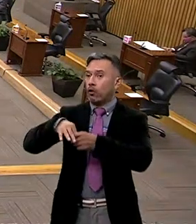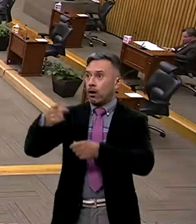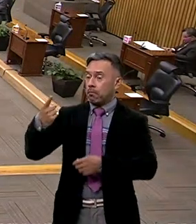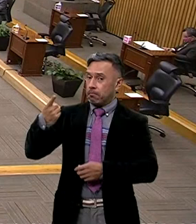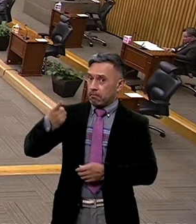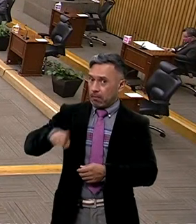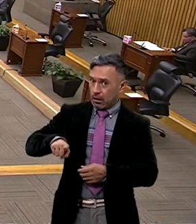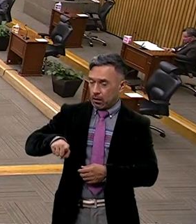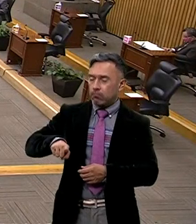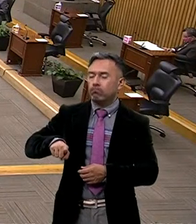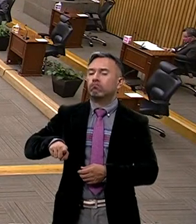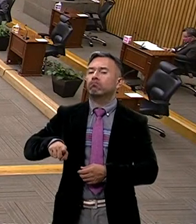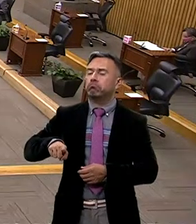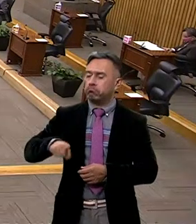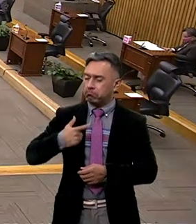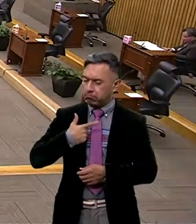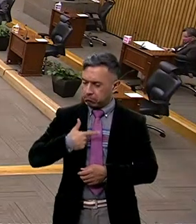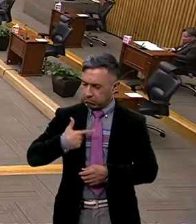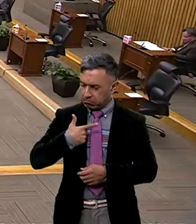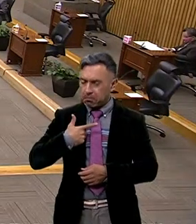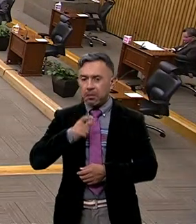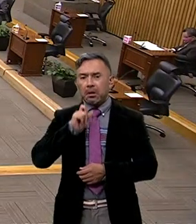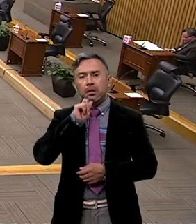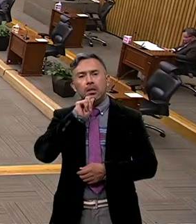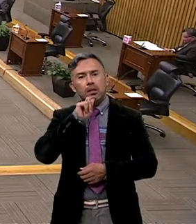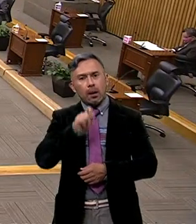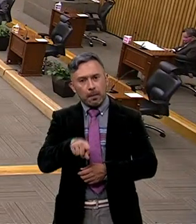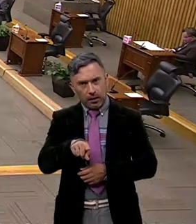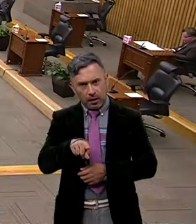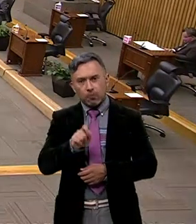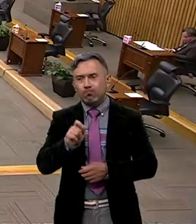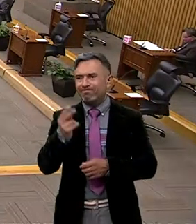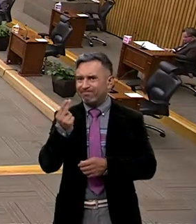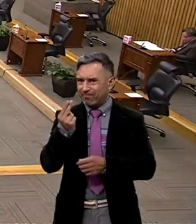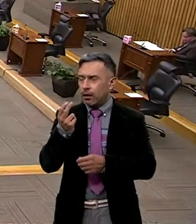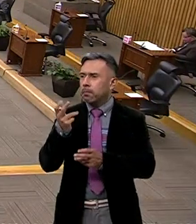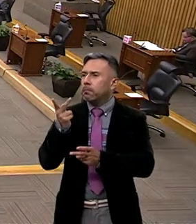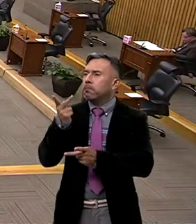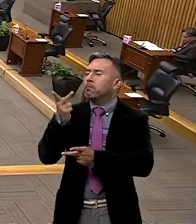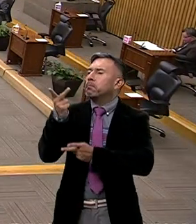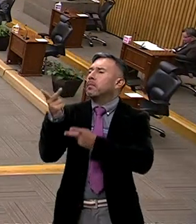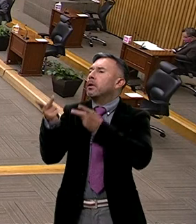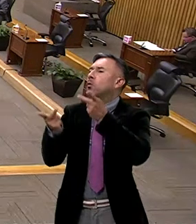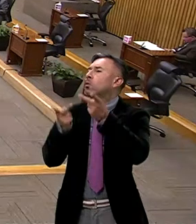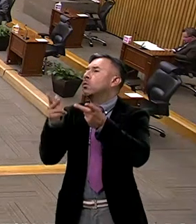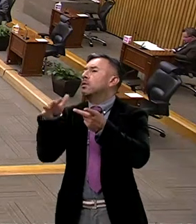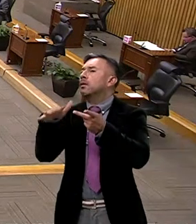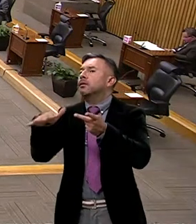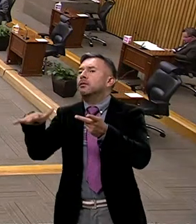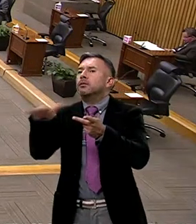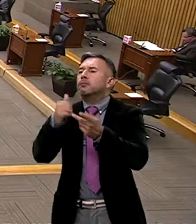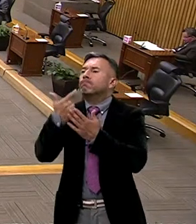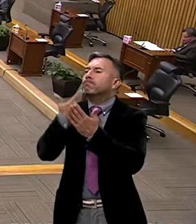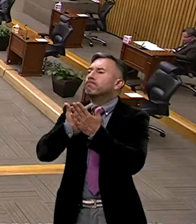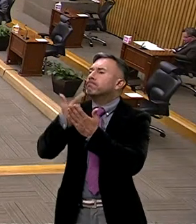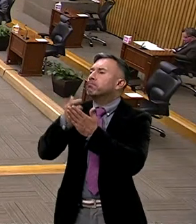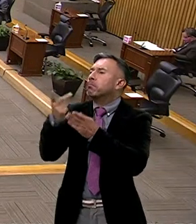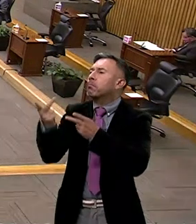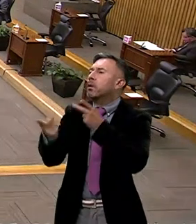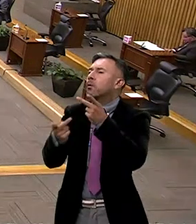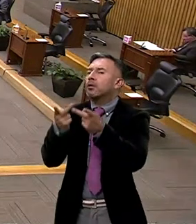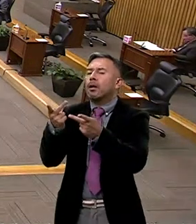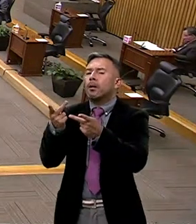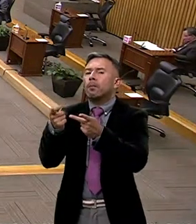tuvo que hacerlo también de hacer encuestas para ver quién presidía